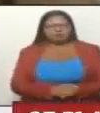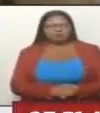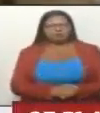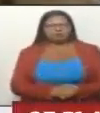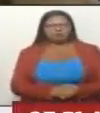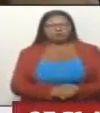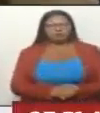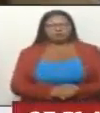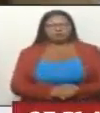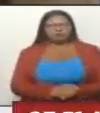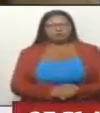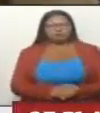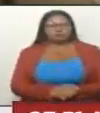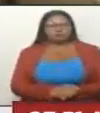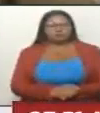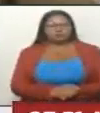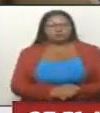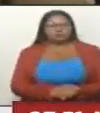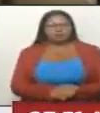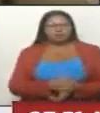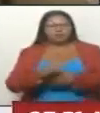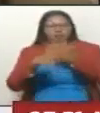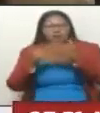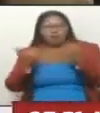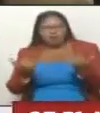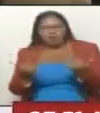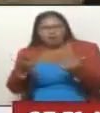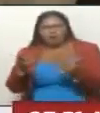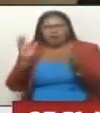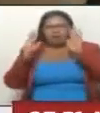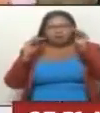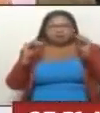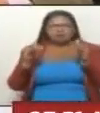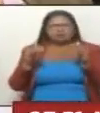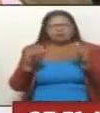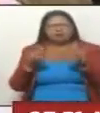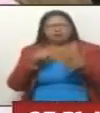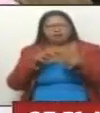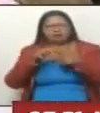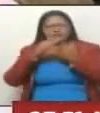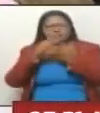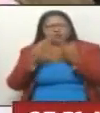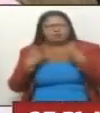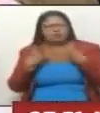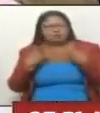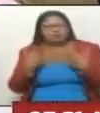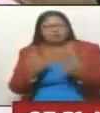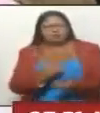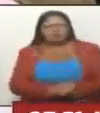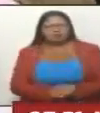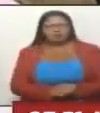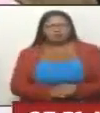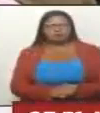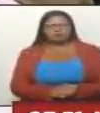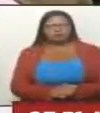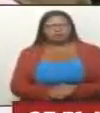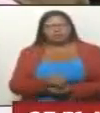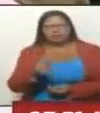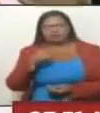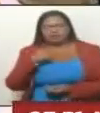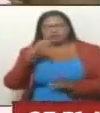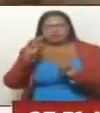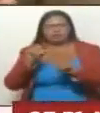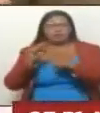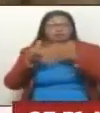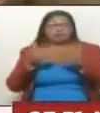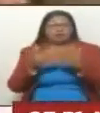Entonces, aún siguen siendo, aún cuando ellos se amparan, cuando les conviene, en la actual Constitución, según su conveniencia, continúan